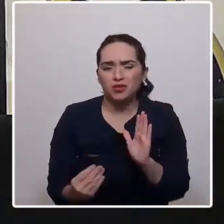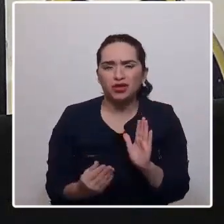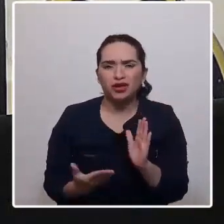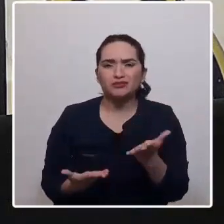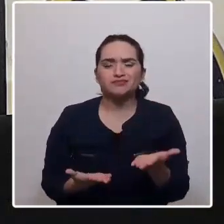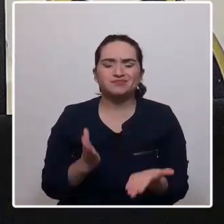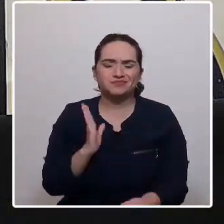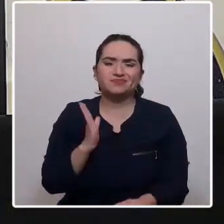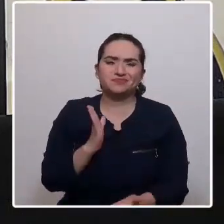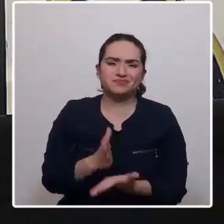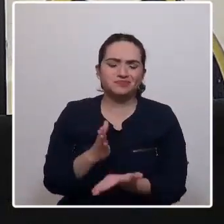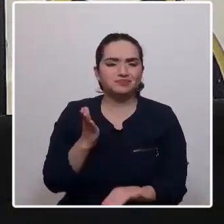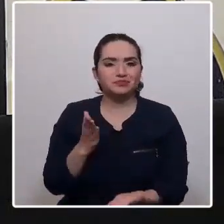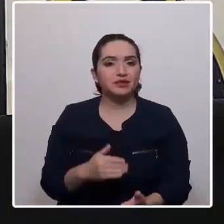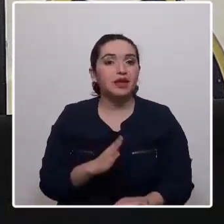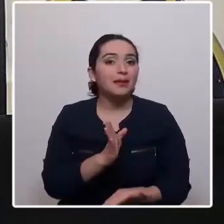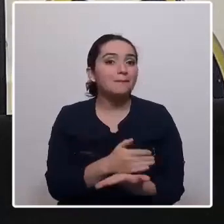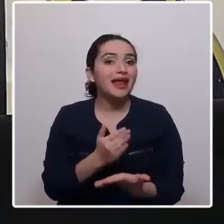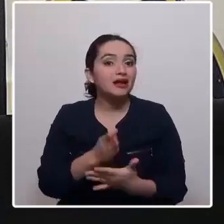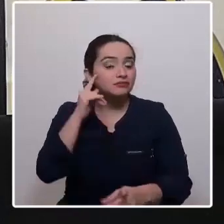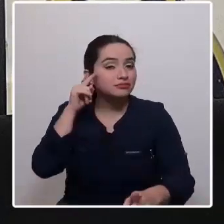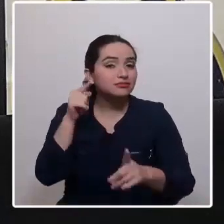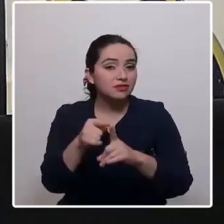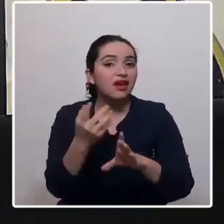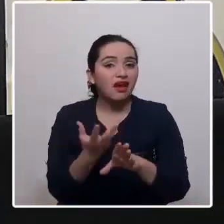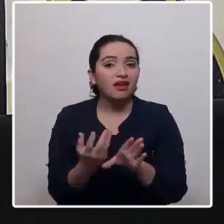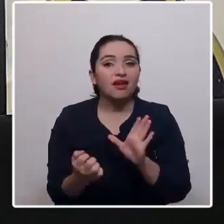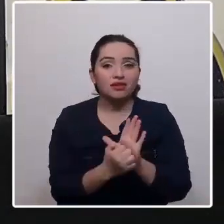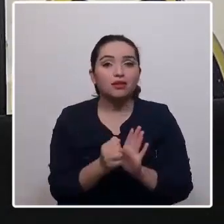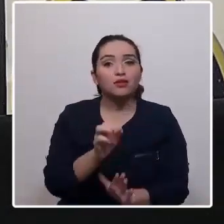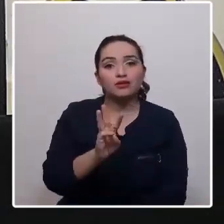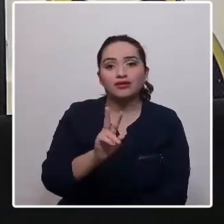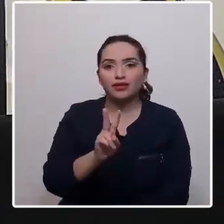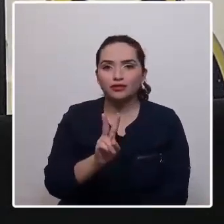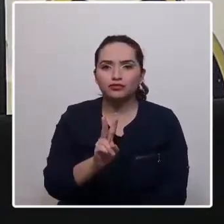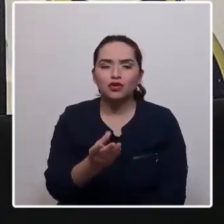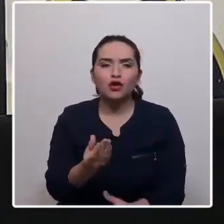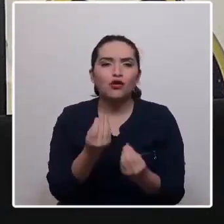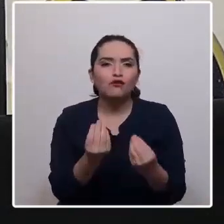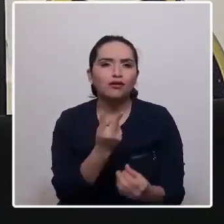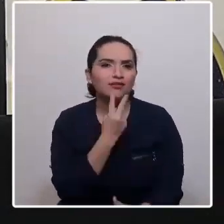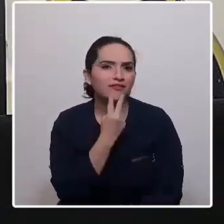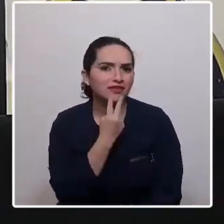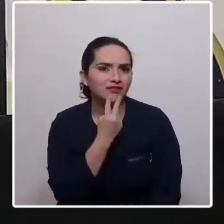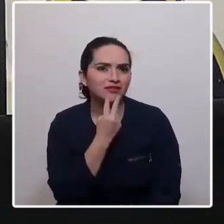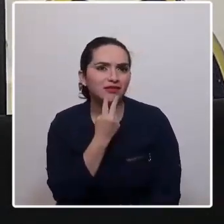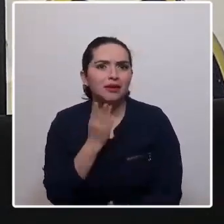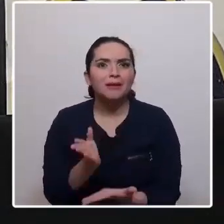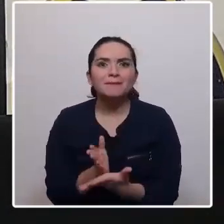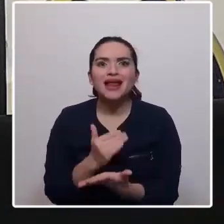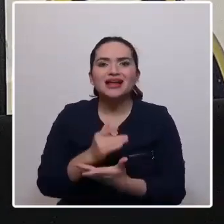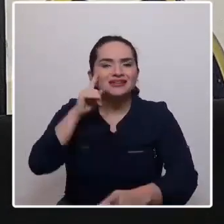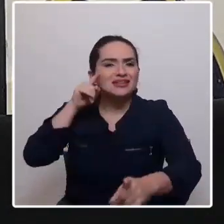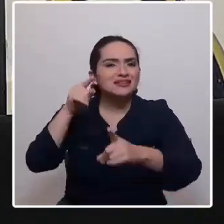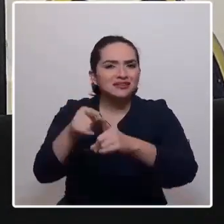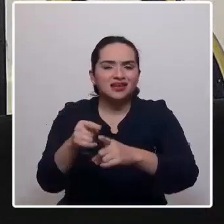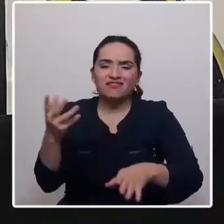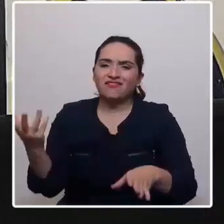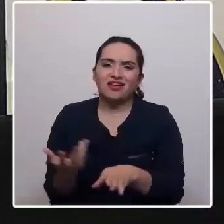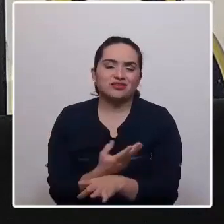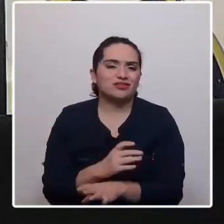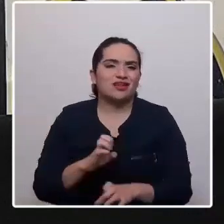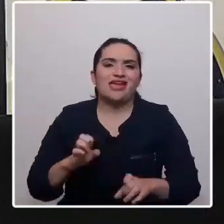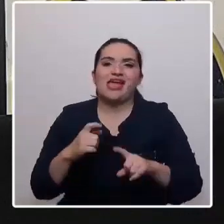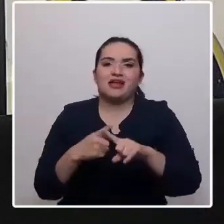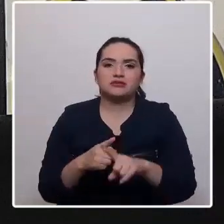Ya sabemos que el Plan Central está presente en el artículo 32, disfrazado del buen vivir. El Plan Central, señores, fracasó en la ex Unión Soviética.